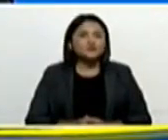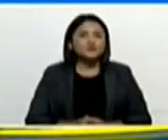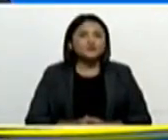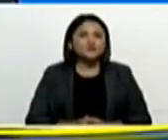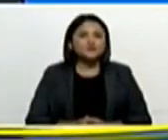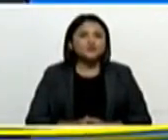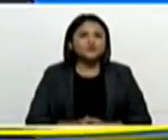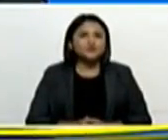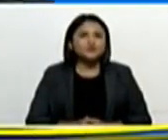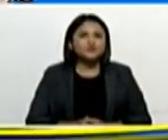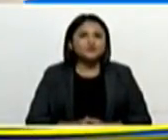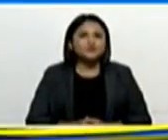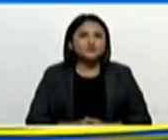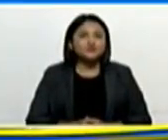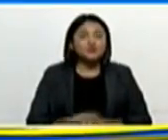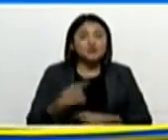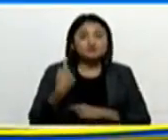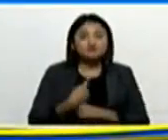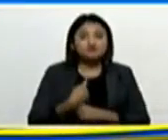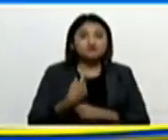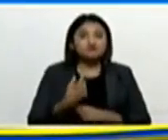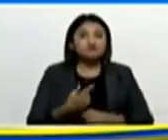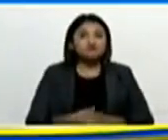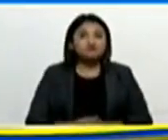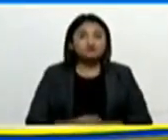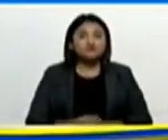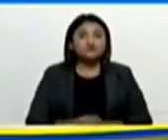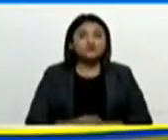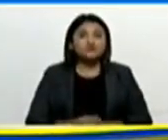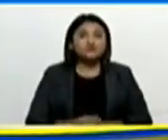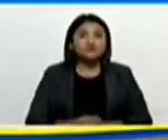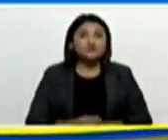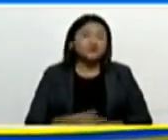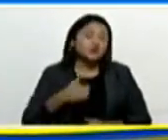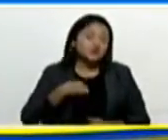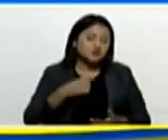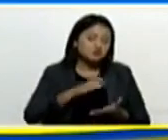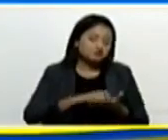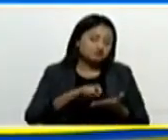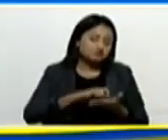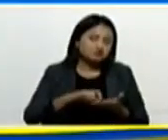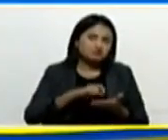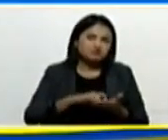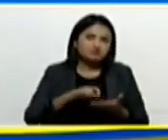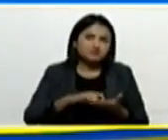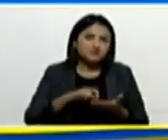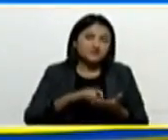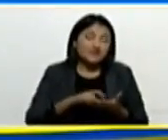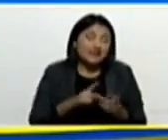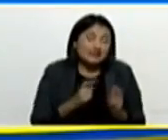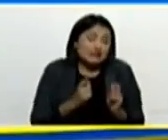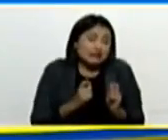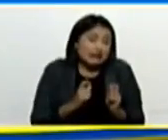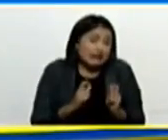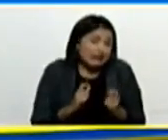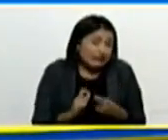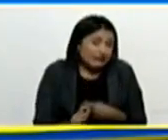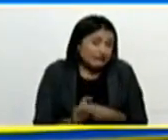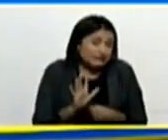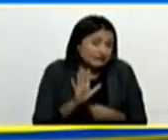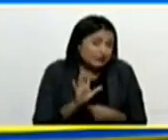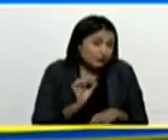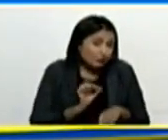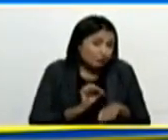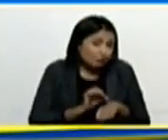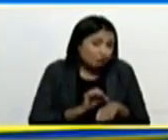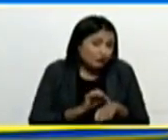Me hicieron disciplinado los hermanos. Y bueno, preparé el discurso y traté de hacer, sí,